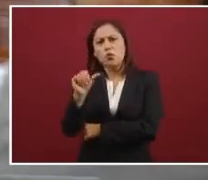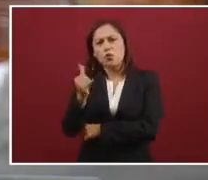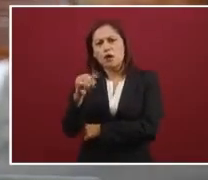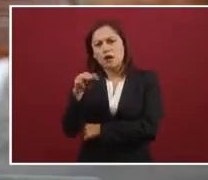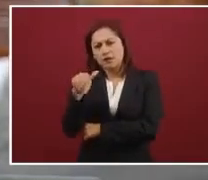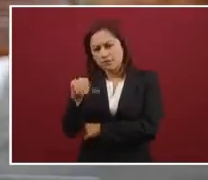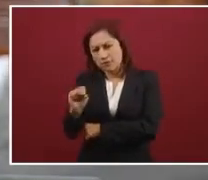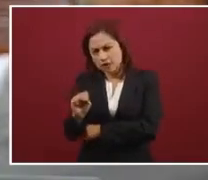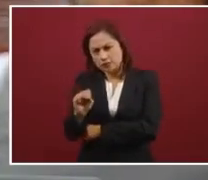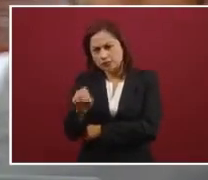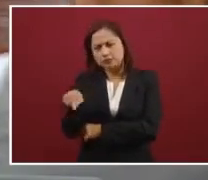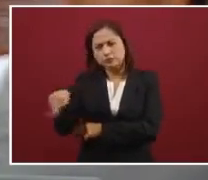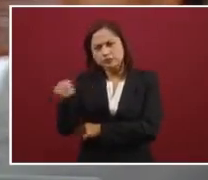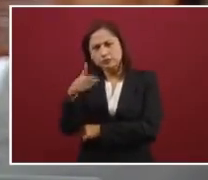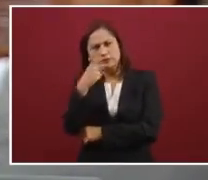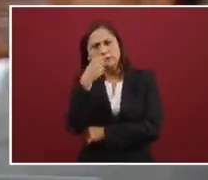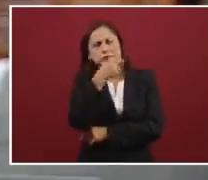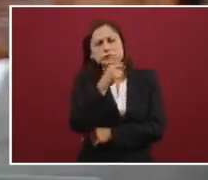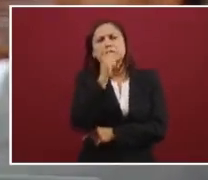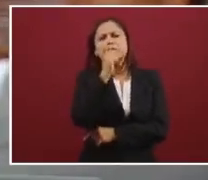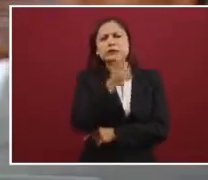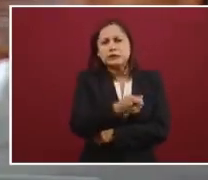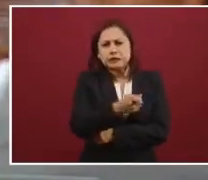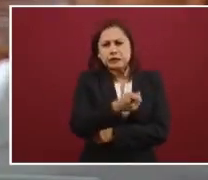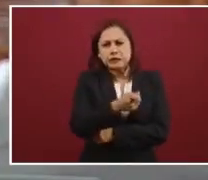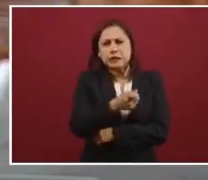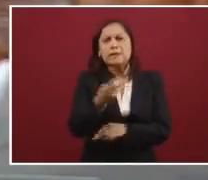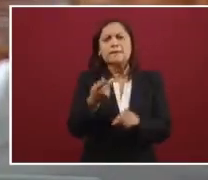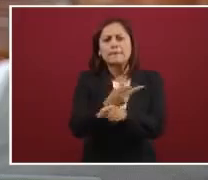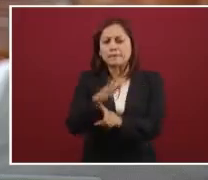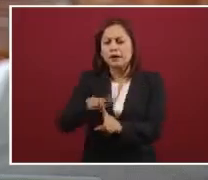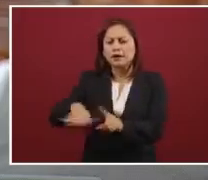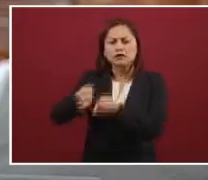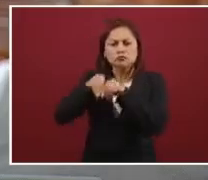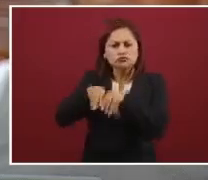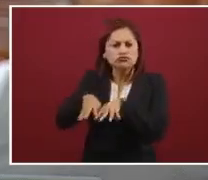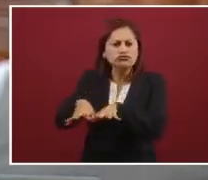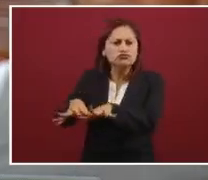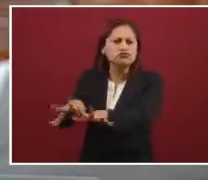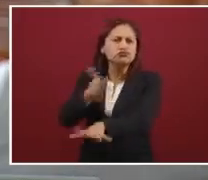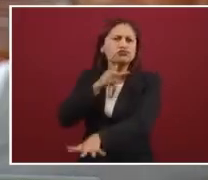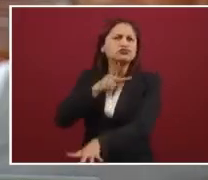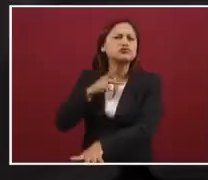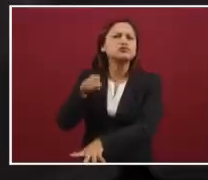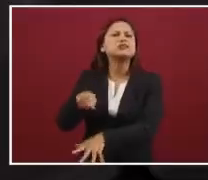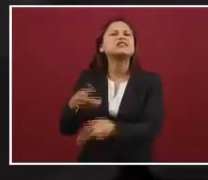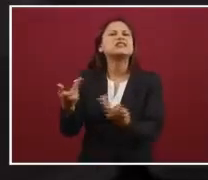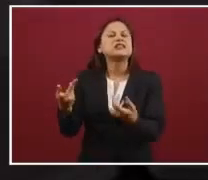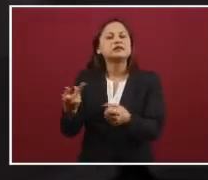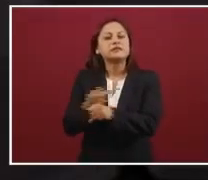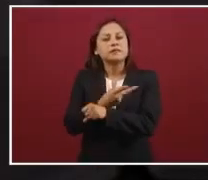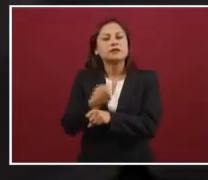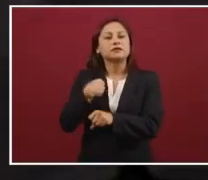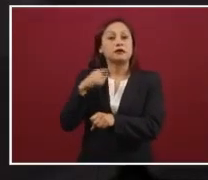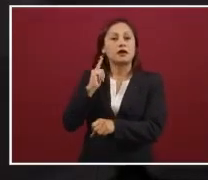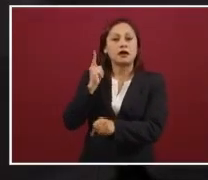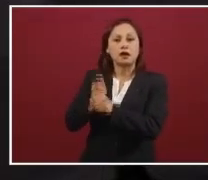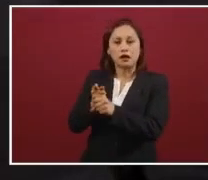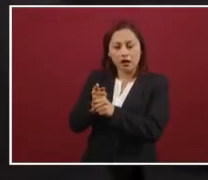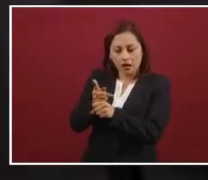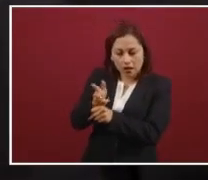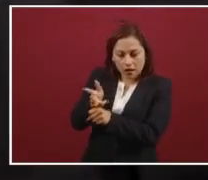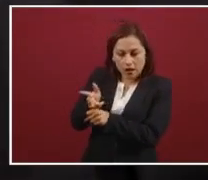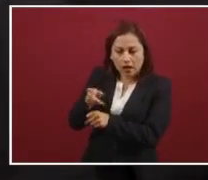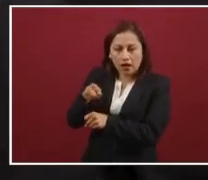han comentado sobre los impactos que va a tener este derrame, debido pues que ya vimos en imágenes tortugas, lobos marinos y